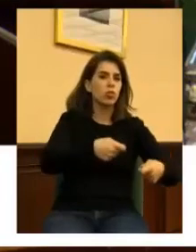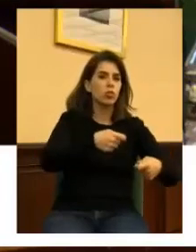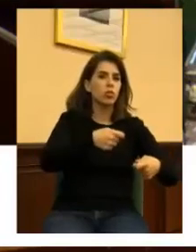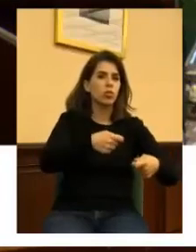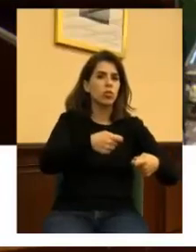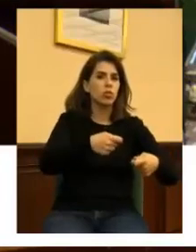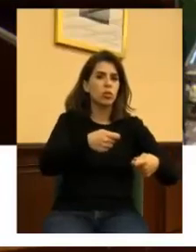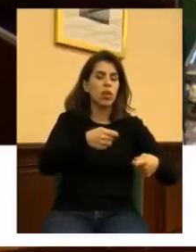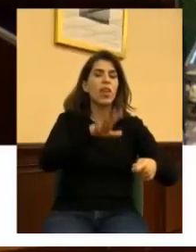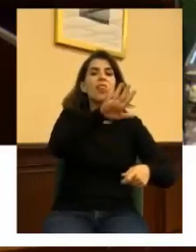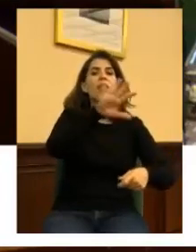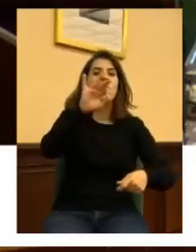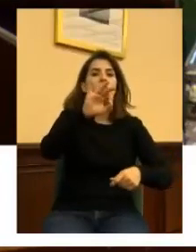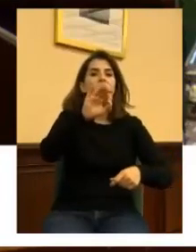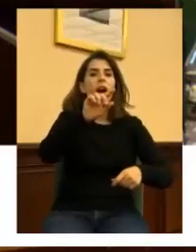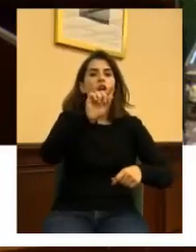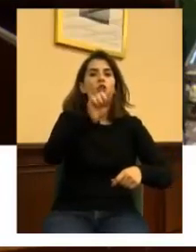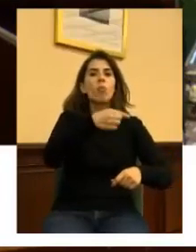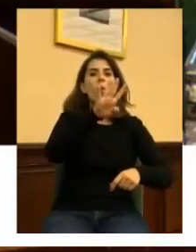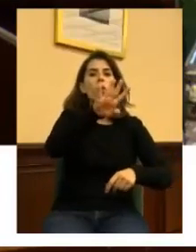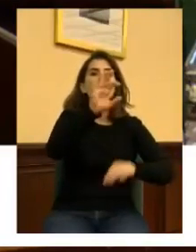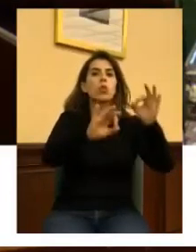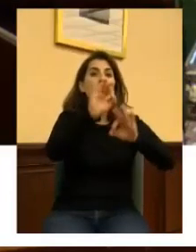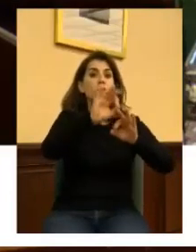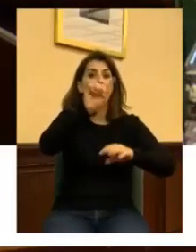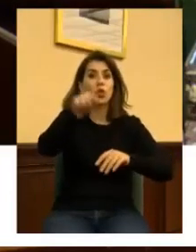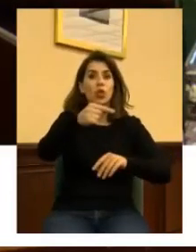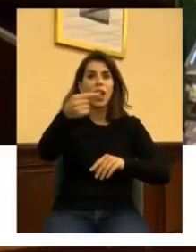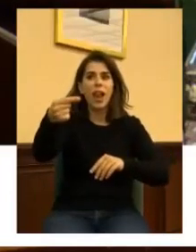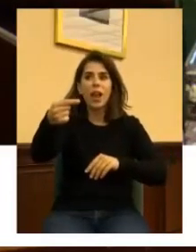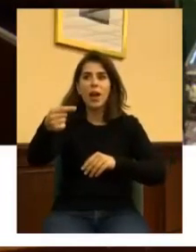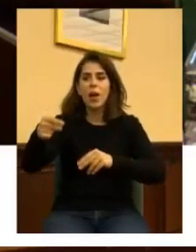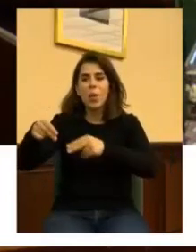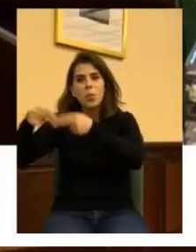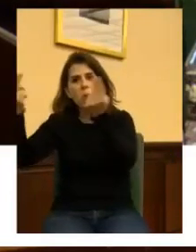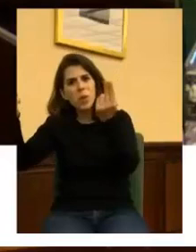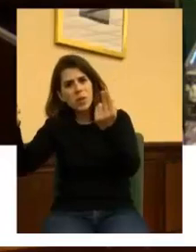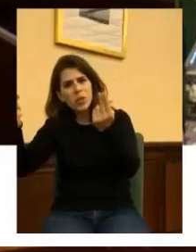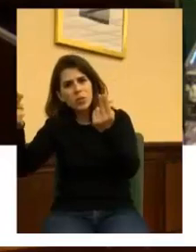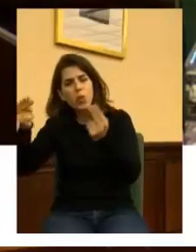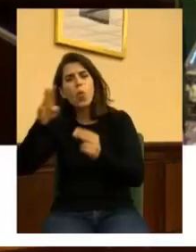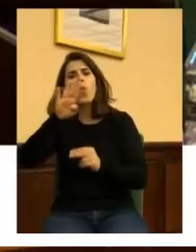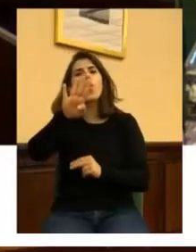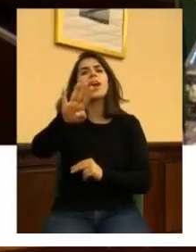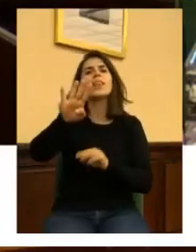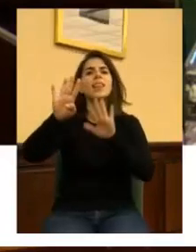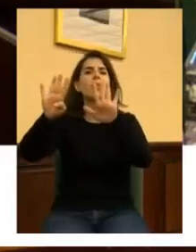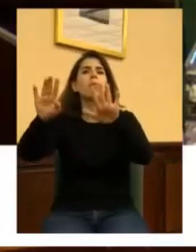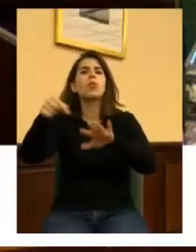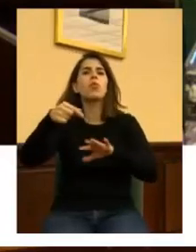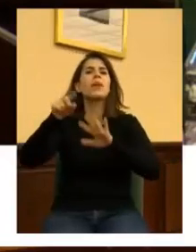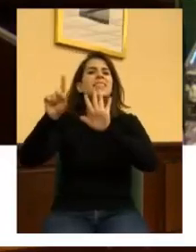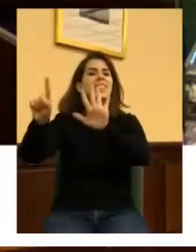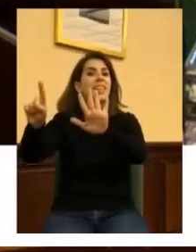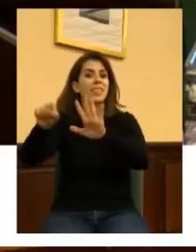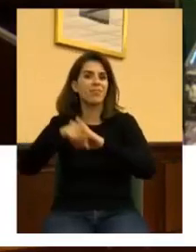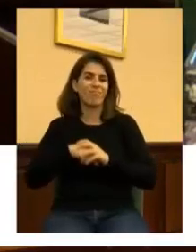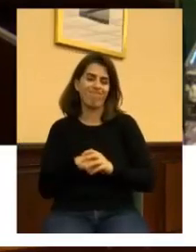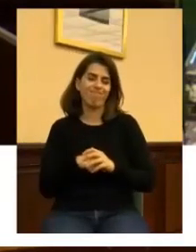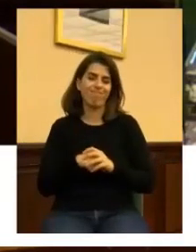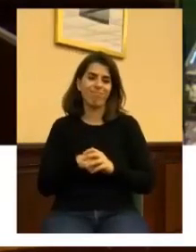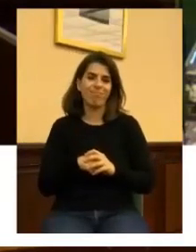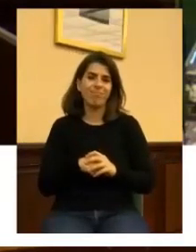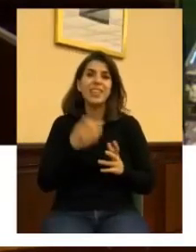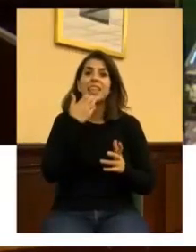el 50,4% del total, que colegios públicos, que son el 49,6%. Si en la